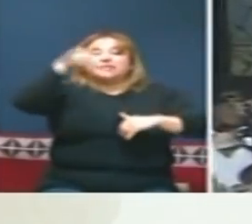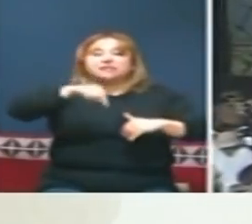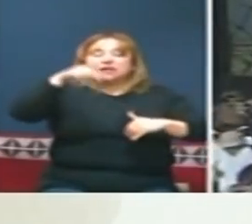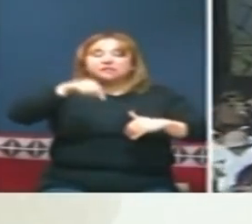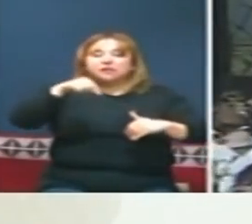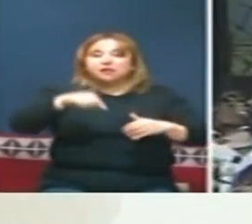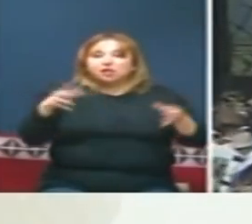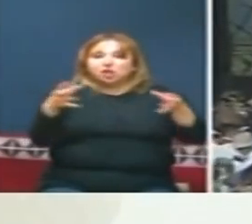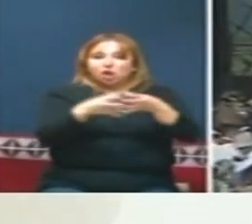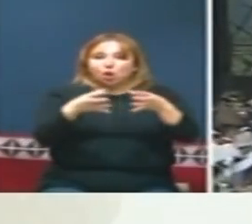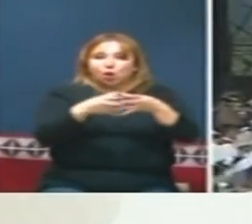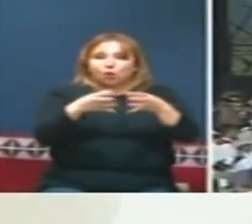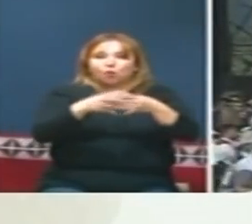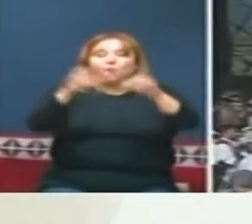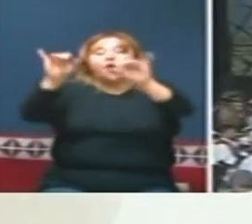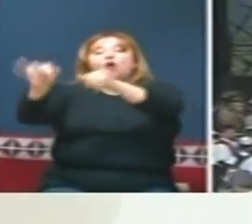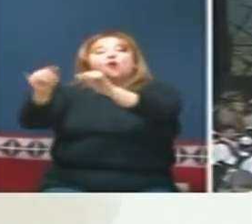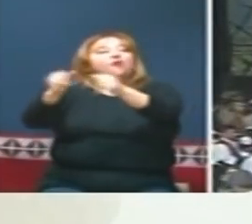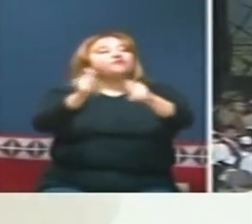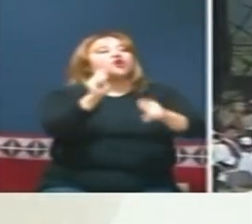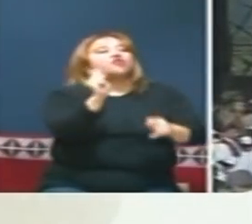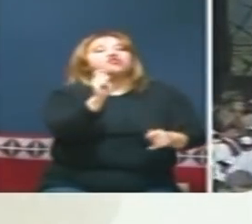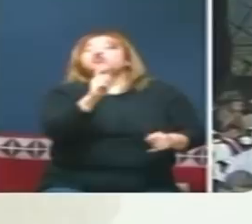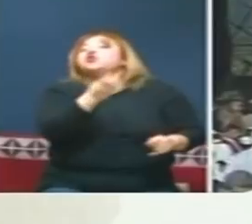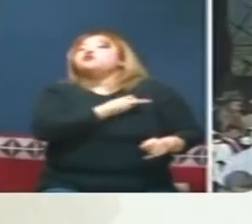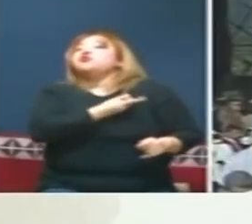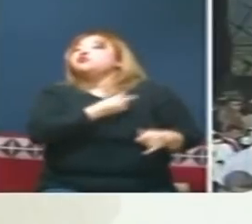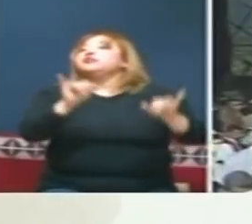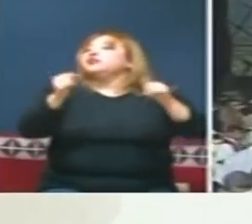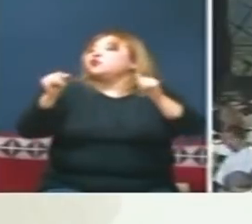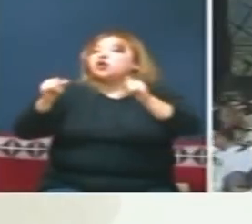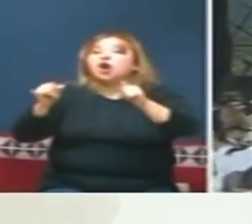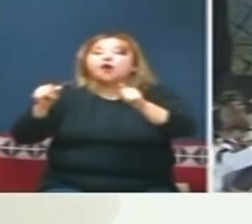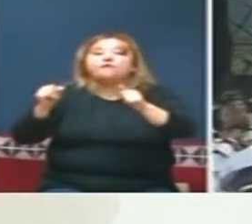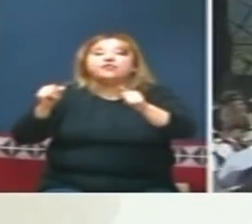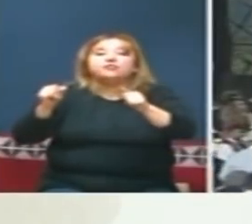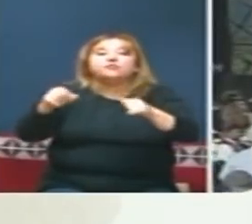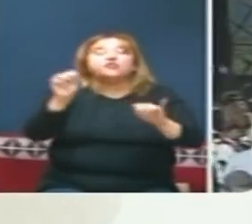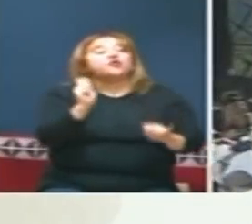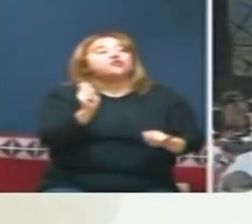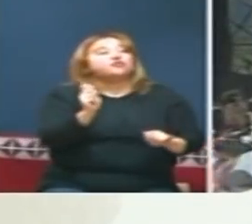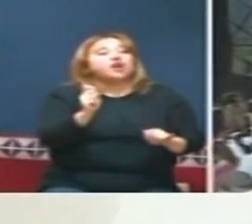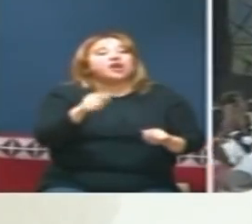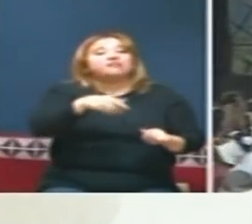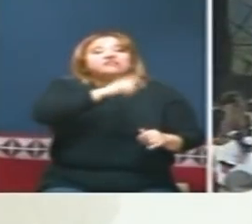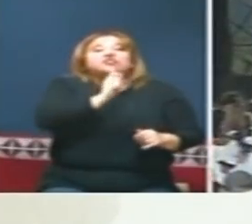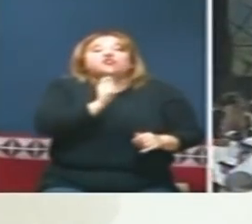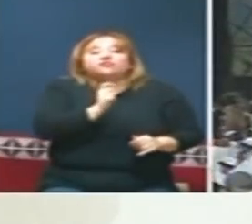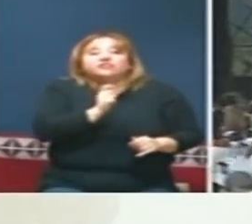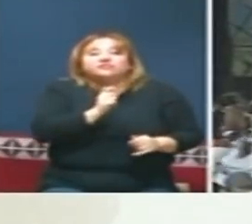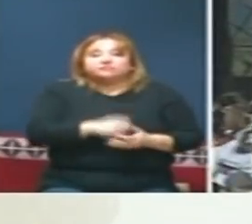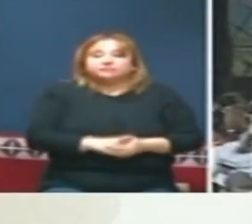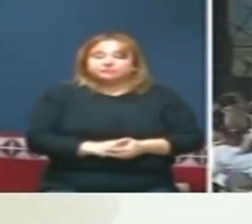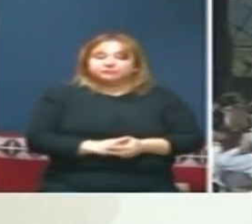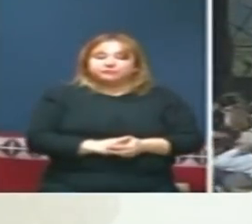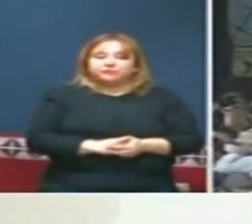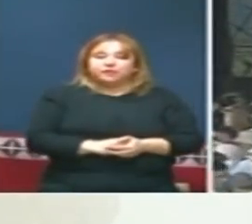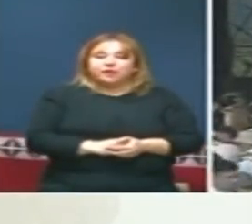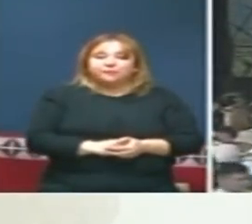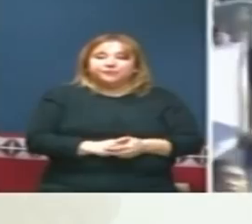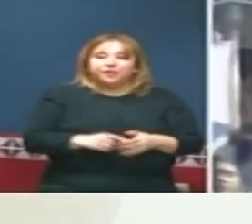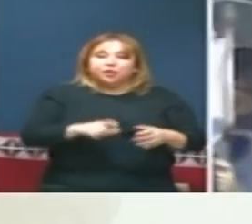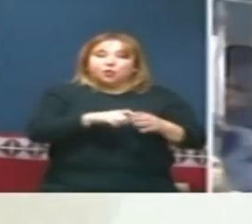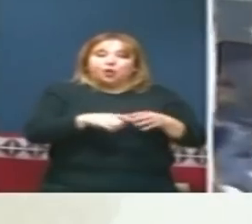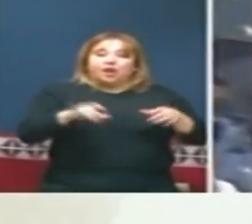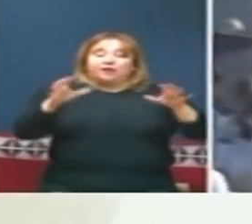los grupos juveniles, a donde está la juventud de la diócesis de La Rioja, presente, nuestra pastoral